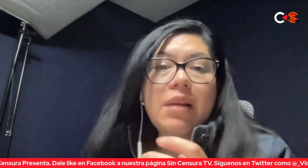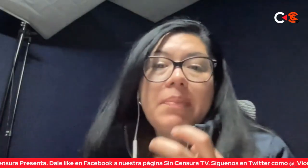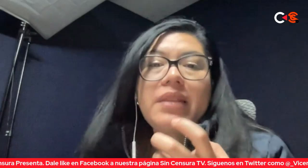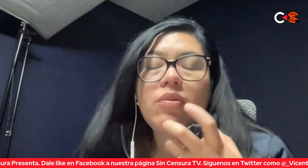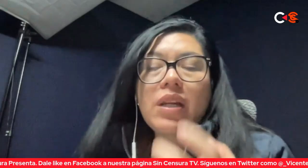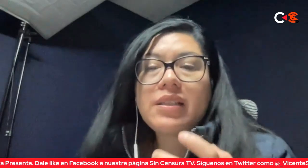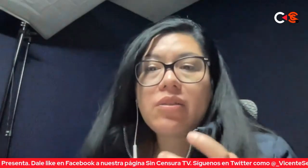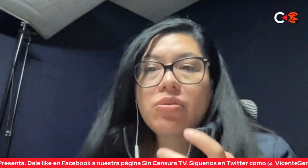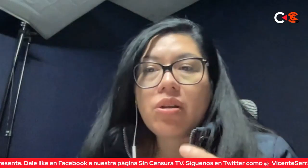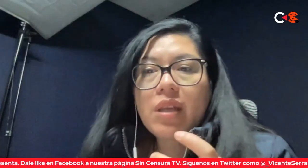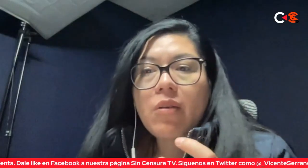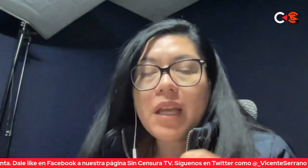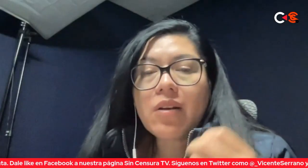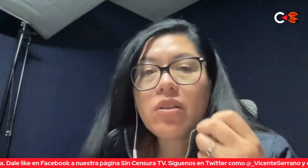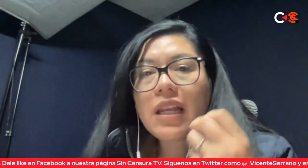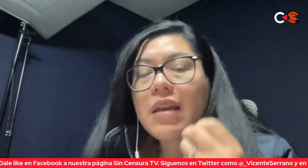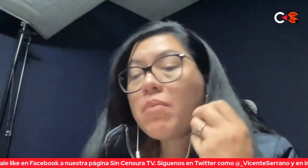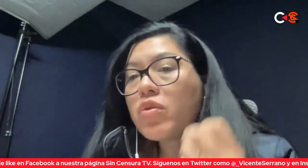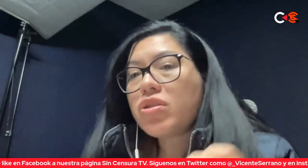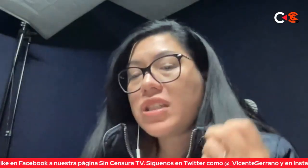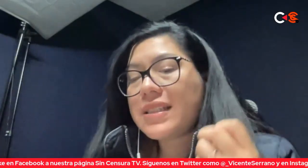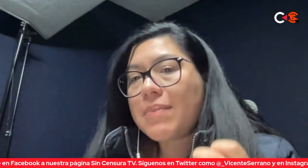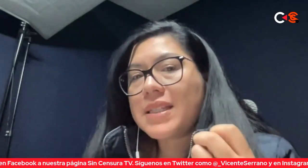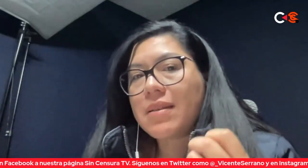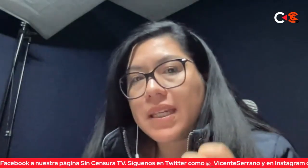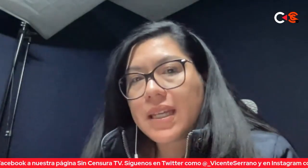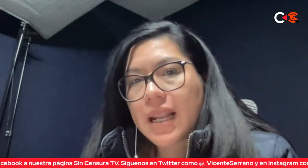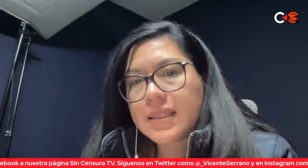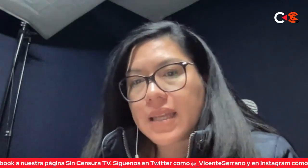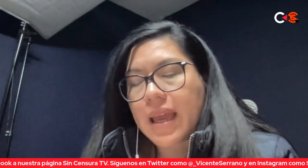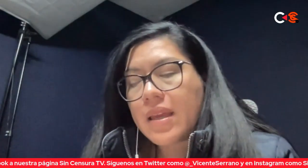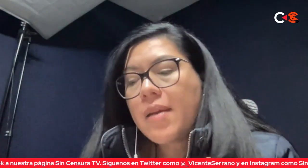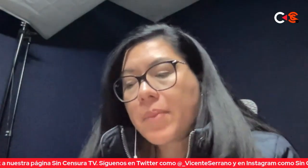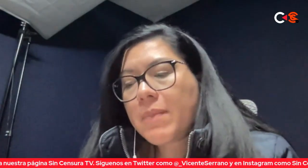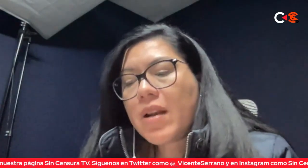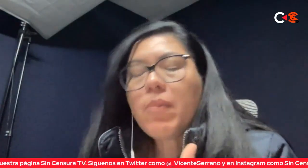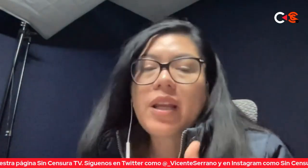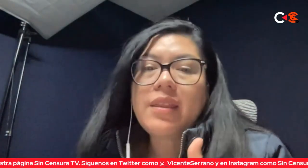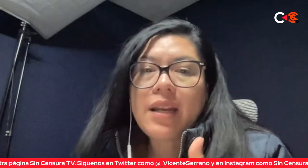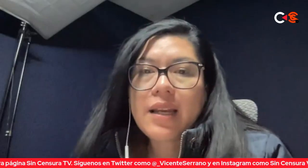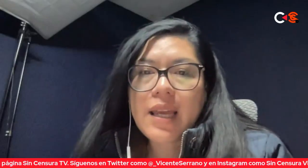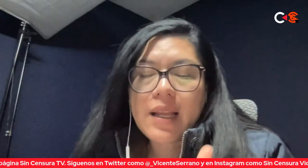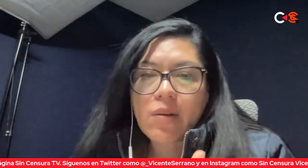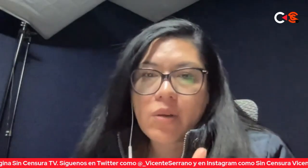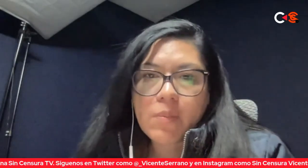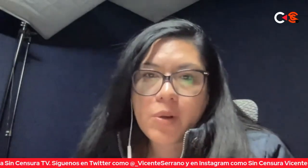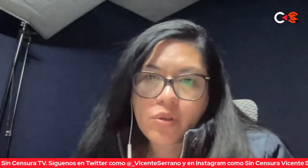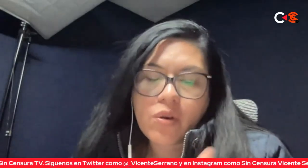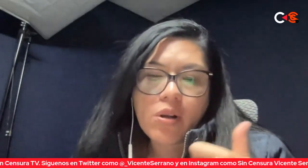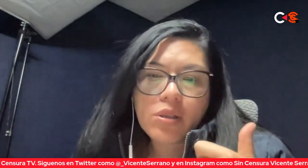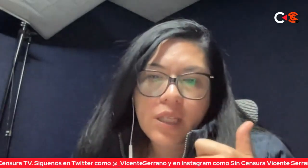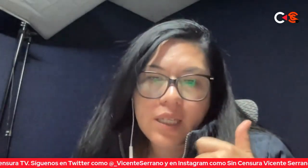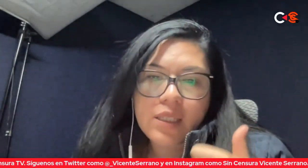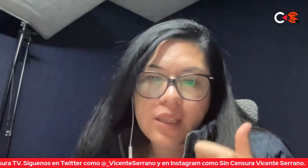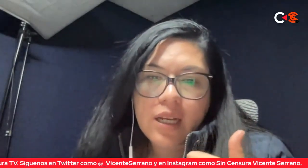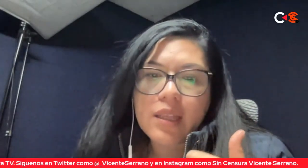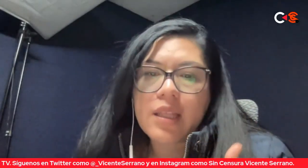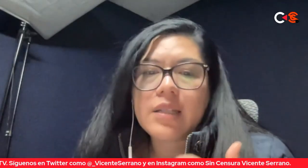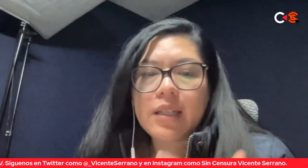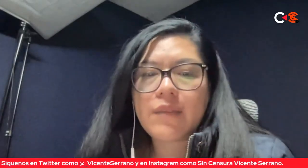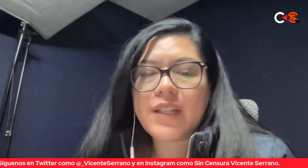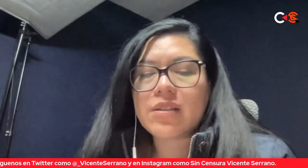ex trabajadores de Pemex que fueron y construyeron la petrolera brasileña gracias a los ingenieros mexicanos, mucho de la tecnología que tienen los brasileños, gracias a la